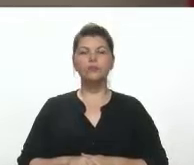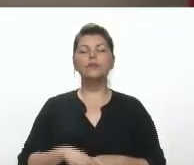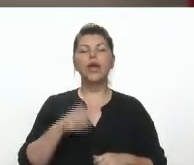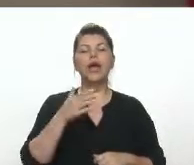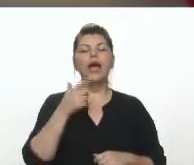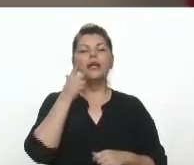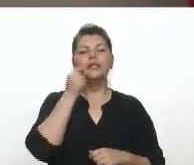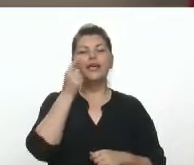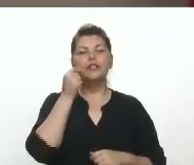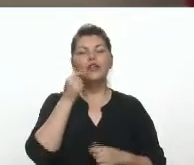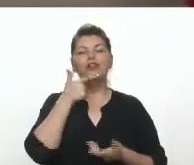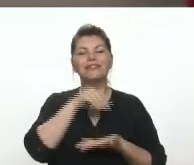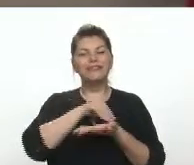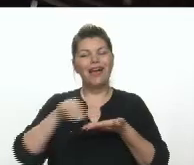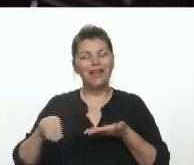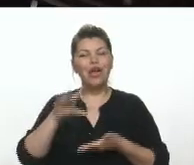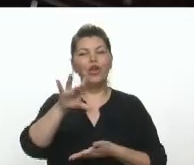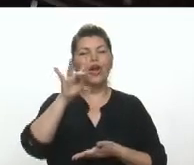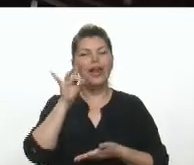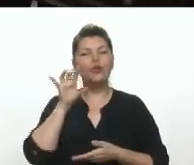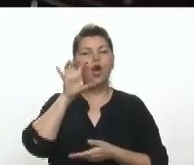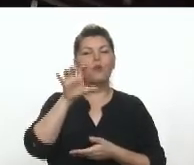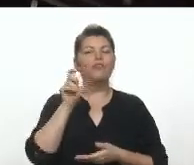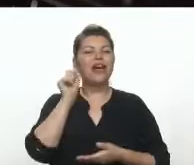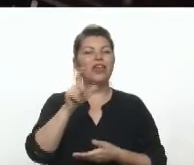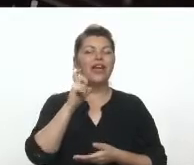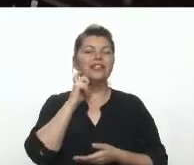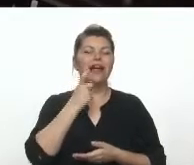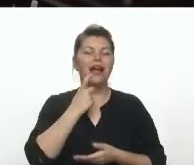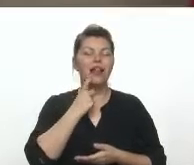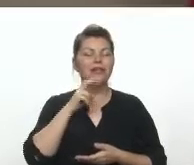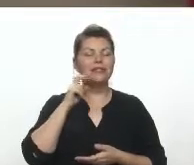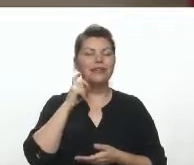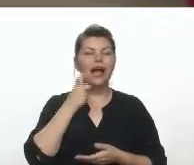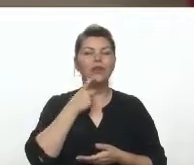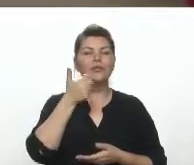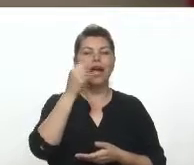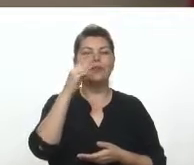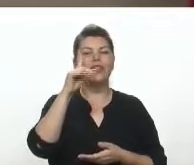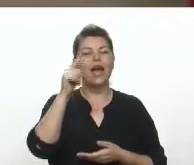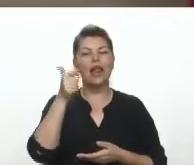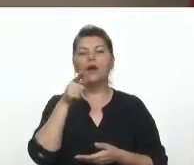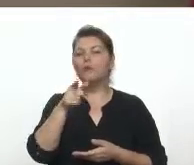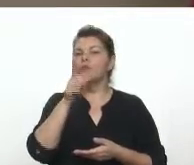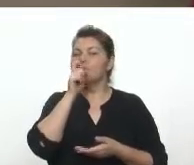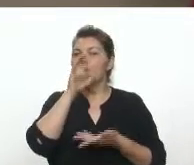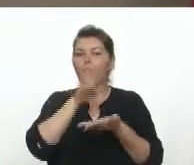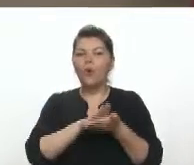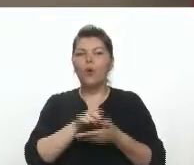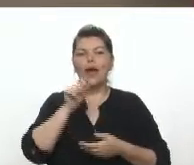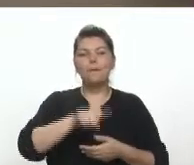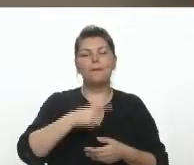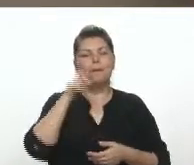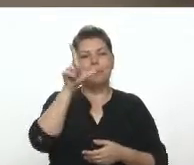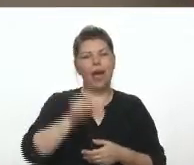Señor senador electo por la provincia de San Luis, Bartolomé Esteban Abdala, juráis a la patria, por Dios y estos santos evangelios,